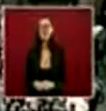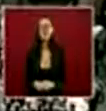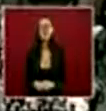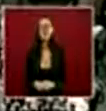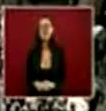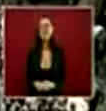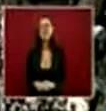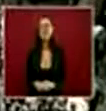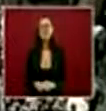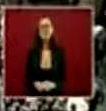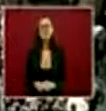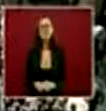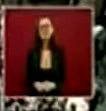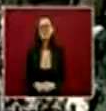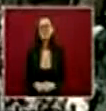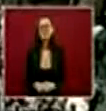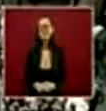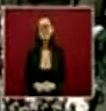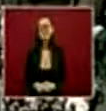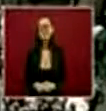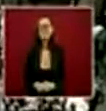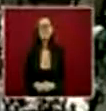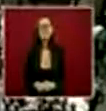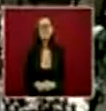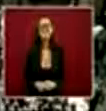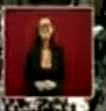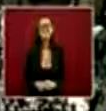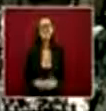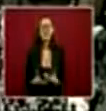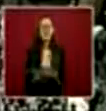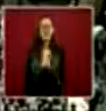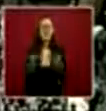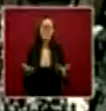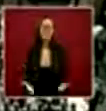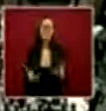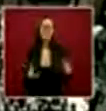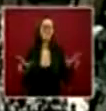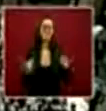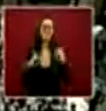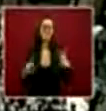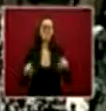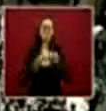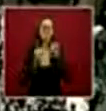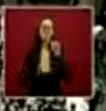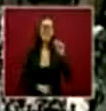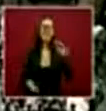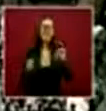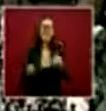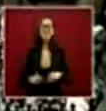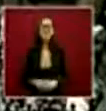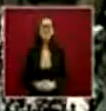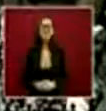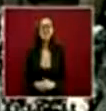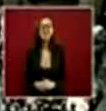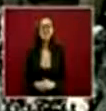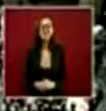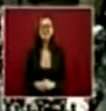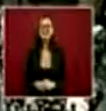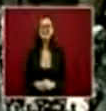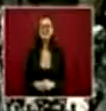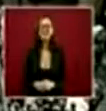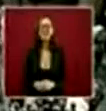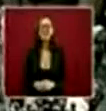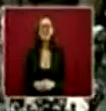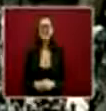logra disminuir la pobreza y si no logra atacar de fondo las causas de la corrupción, simplemente habrá sido muy